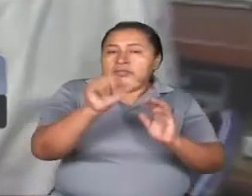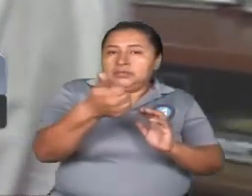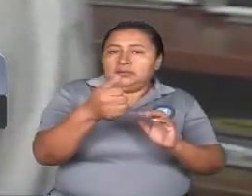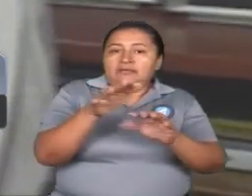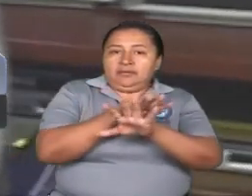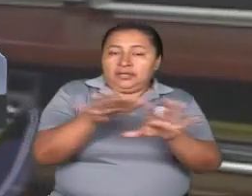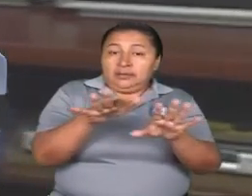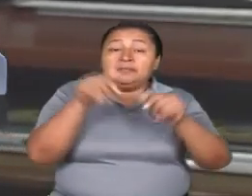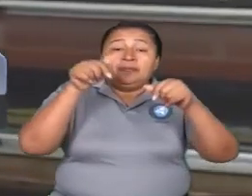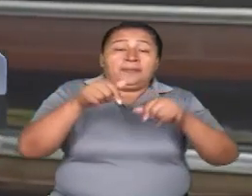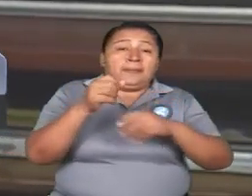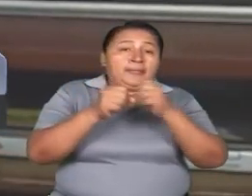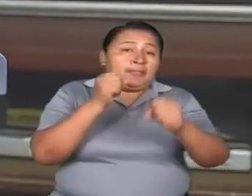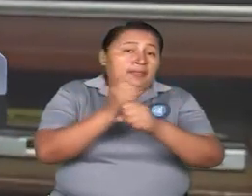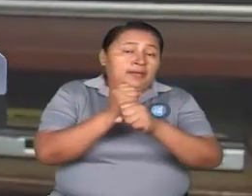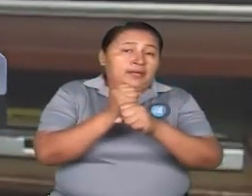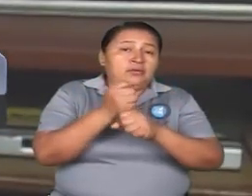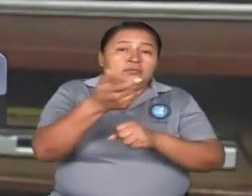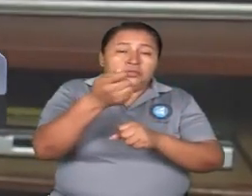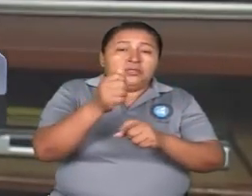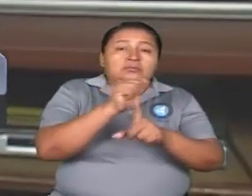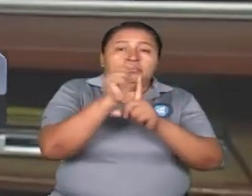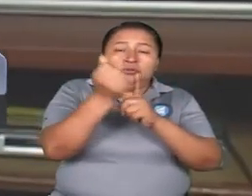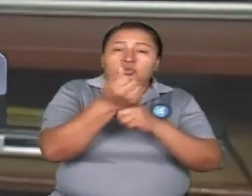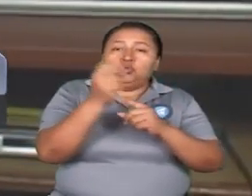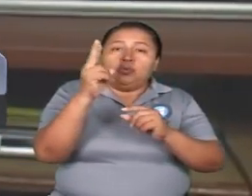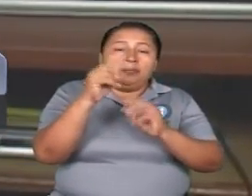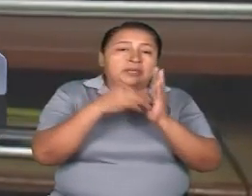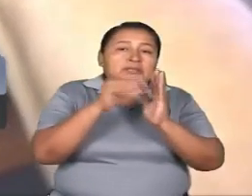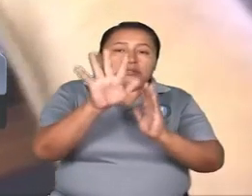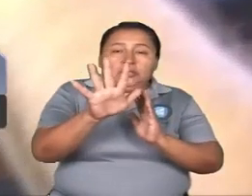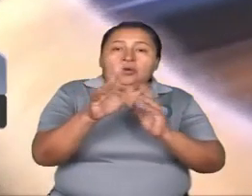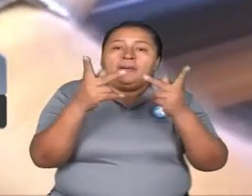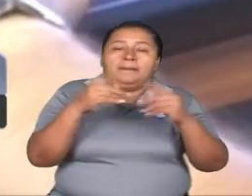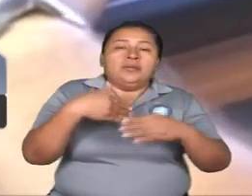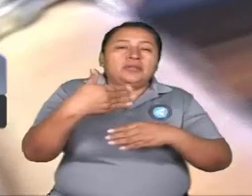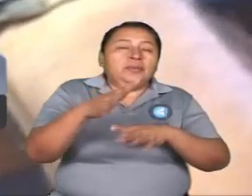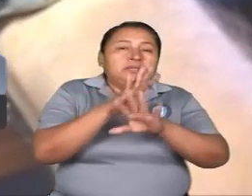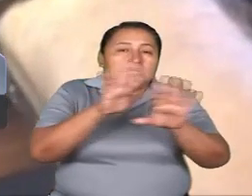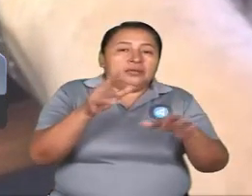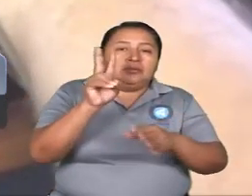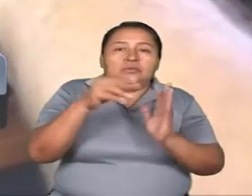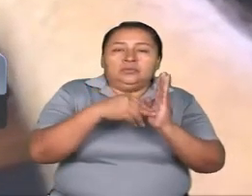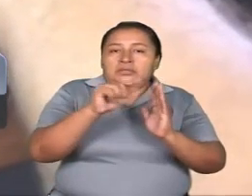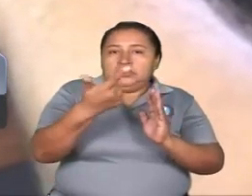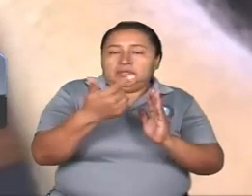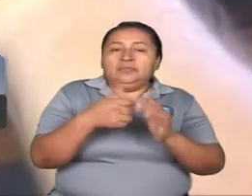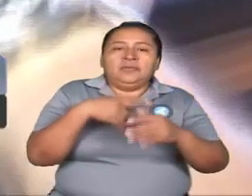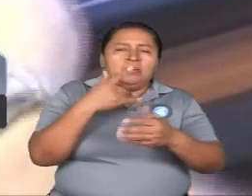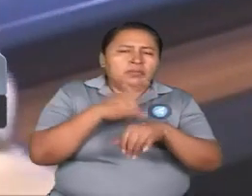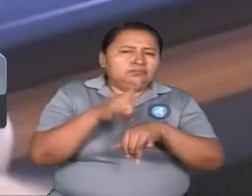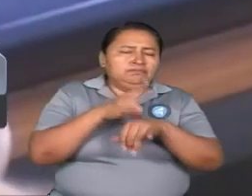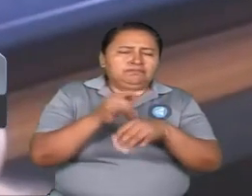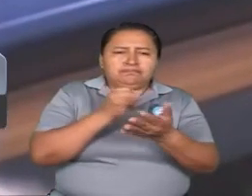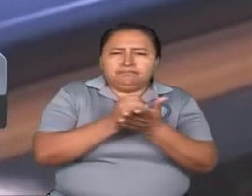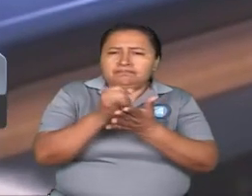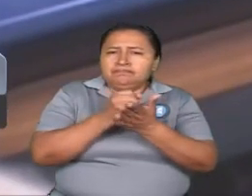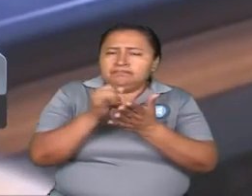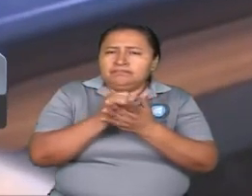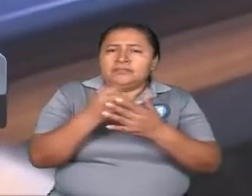canal parlamentario en el 2005, pero ya más en firme en el 2007. Entonces, estuvimos investigando de